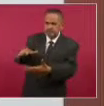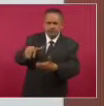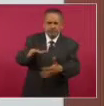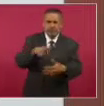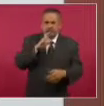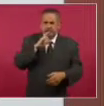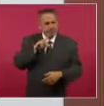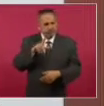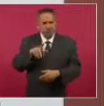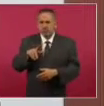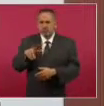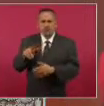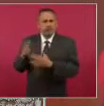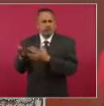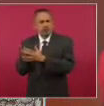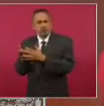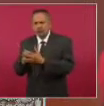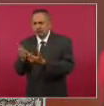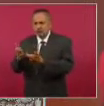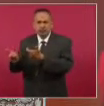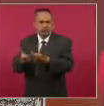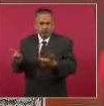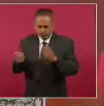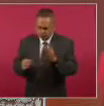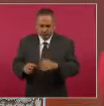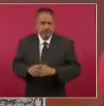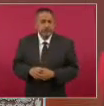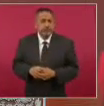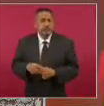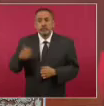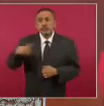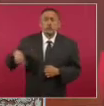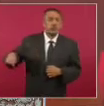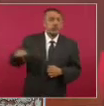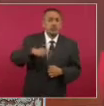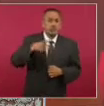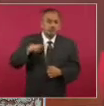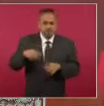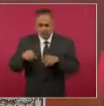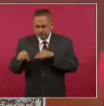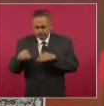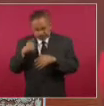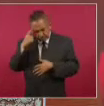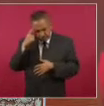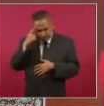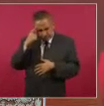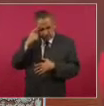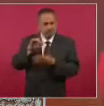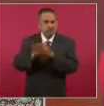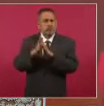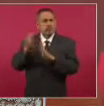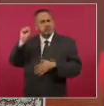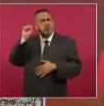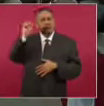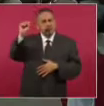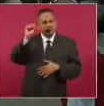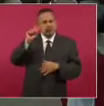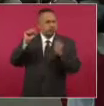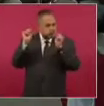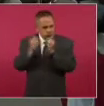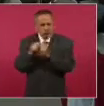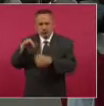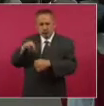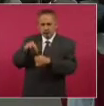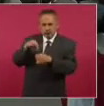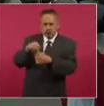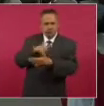condiciones favorables para que los trabajadores democraticen sus sindicatos con el voto